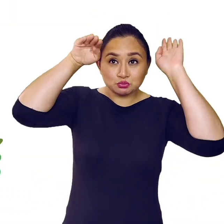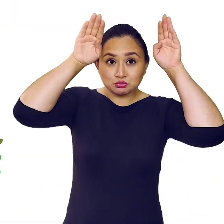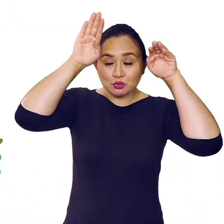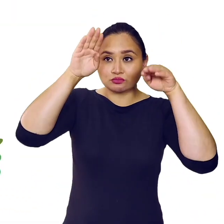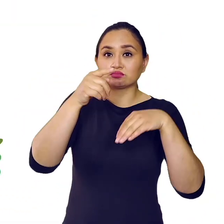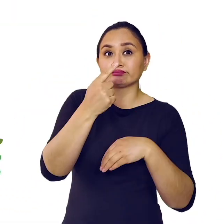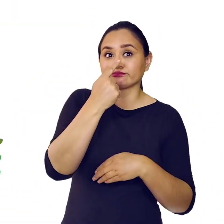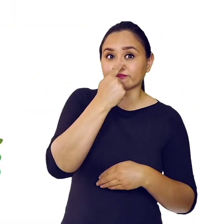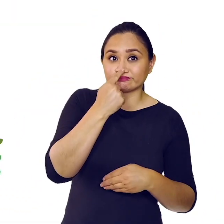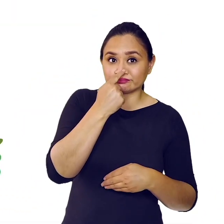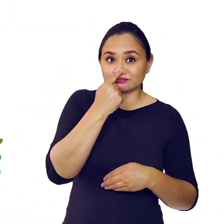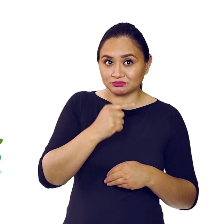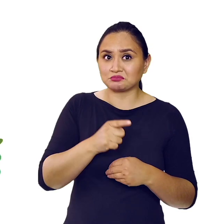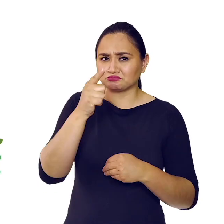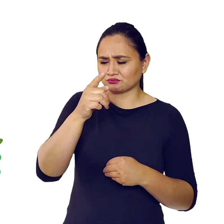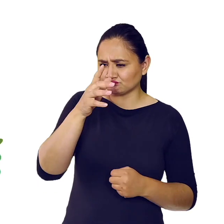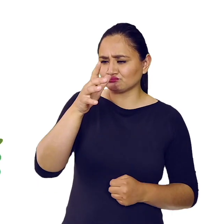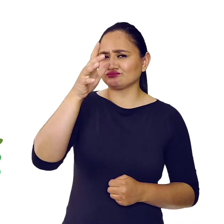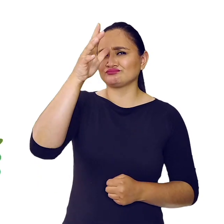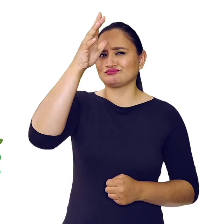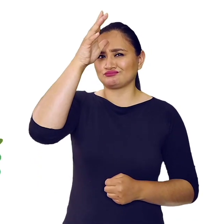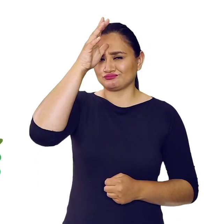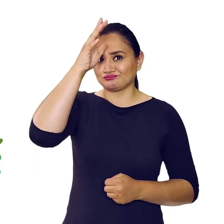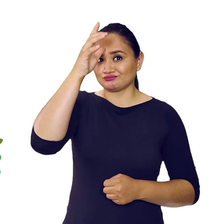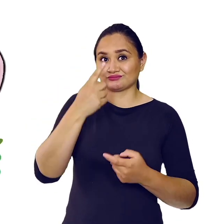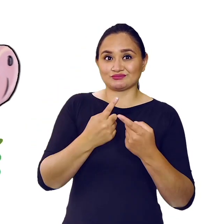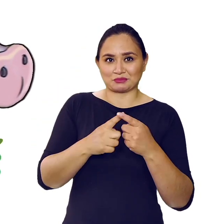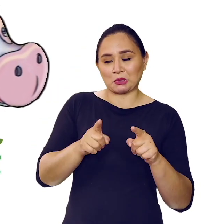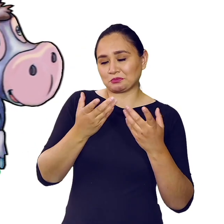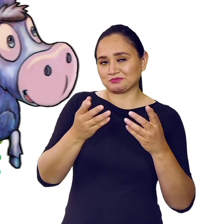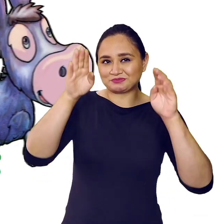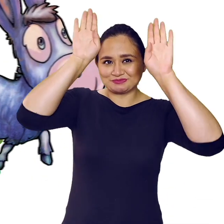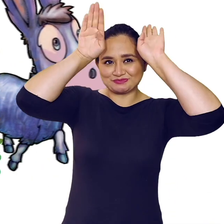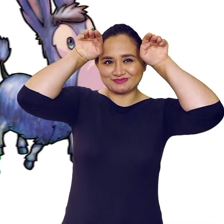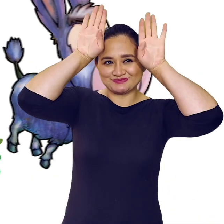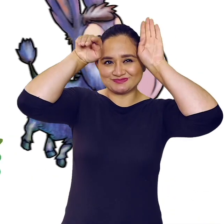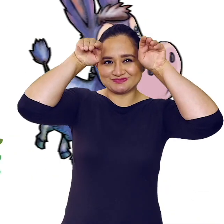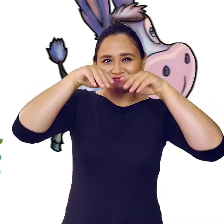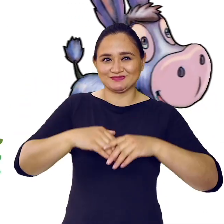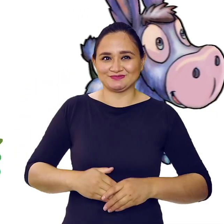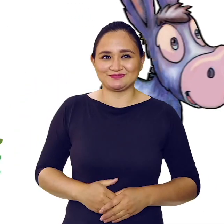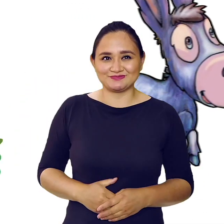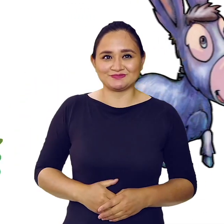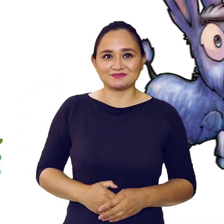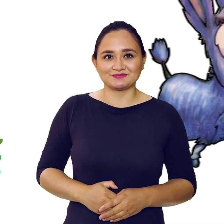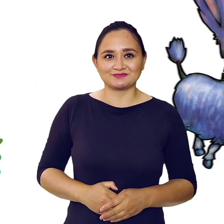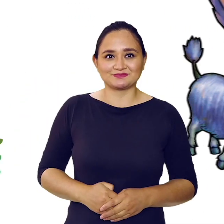muy curioso y sobre todo muy inteligente, pero burro al fin.